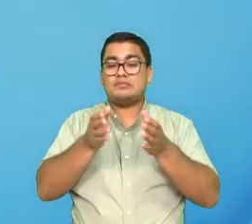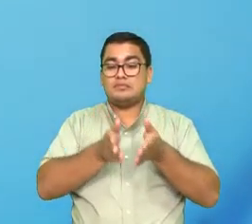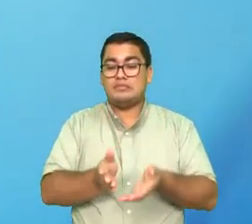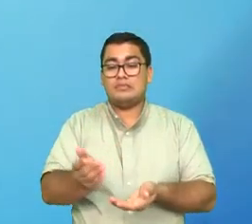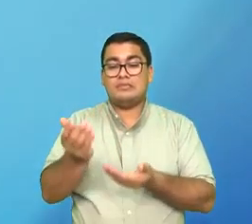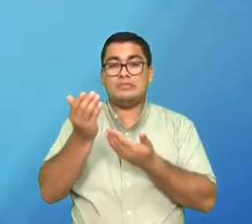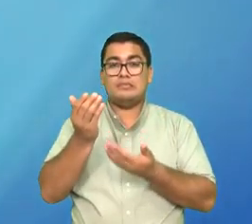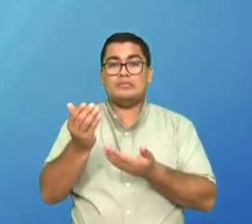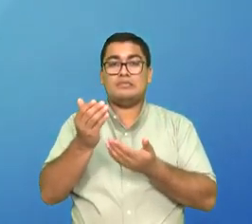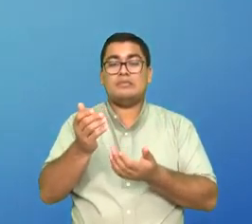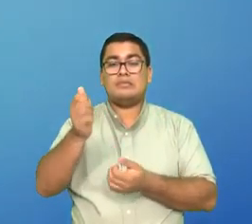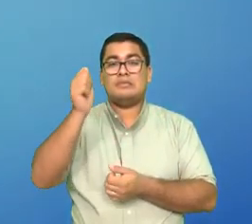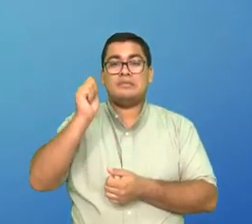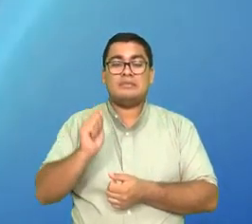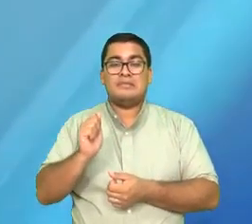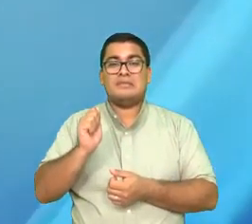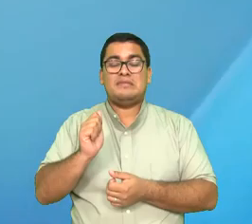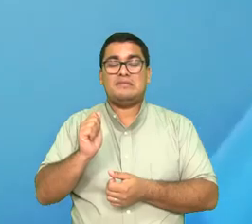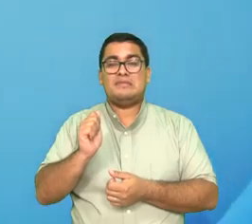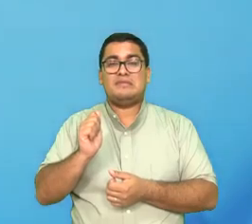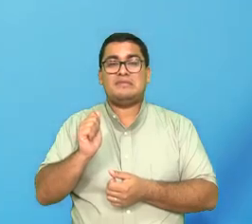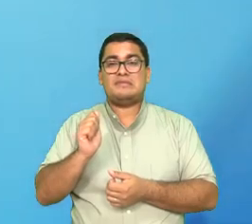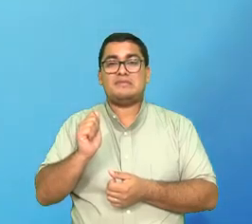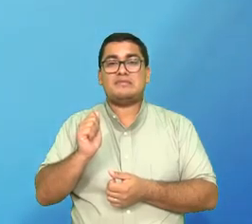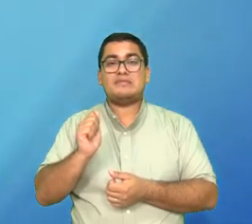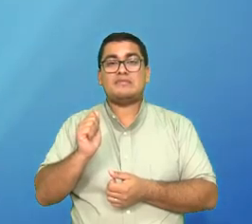Nacieron ayer, actualizado.